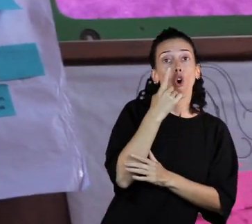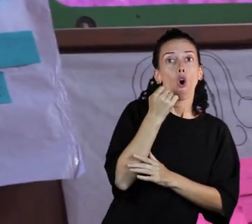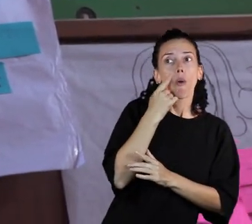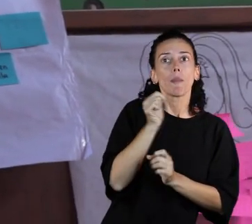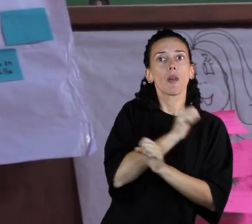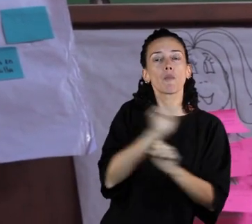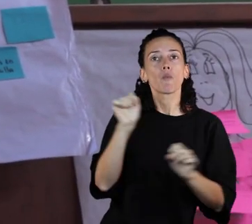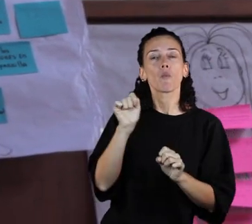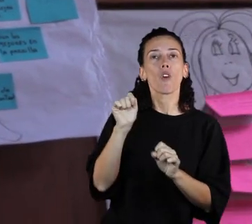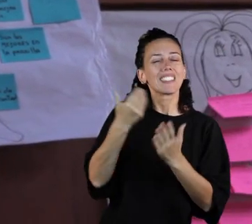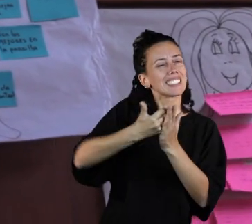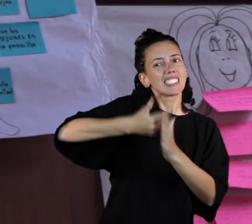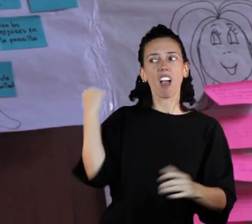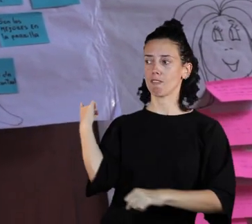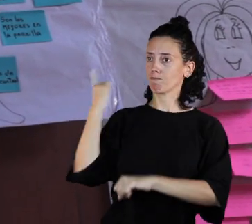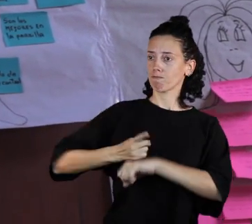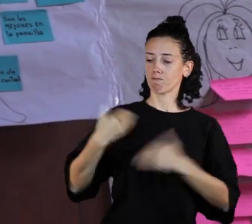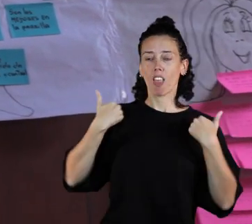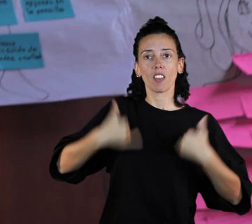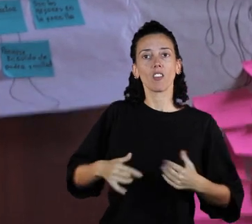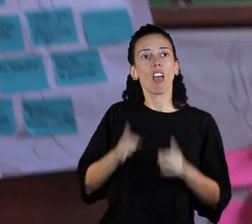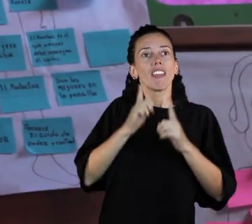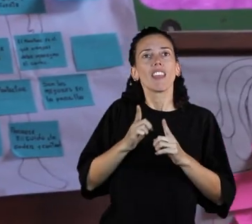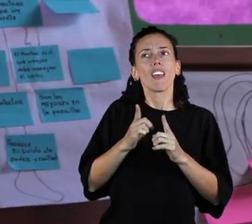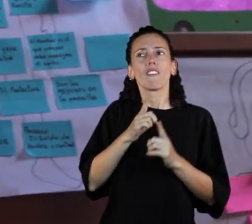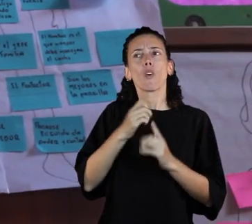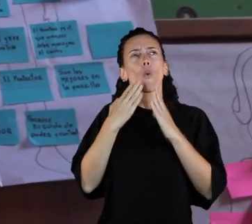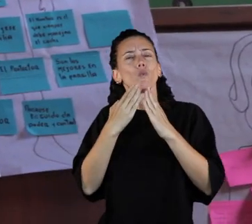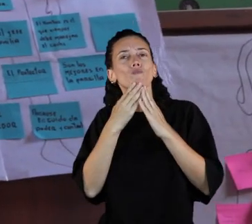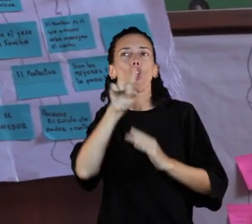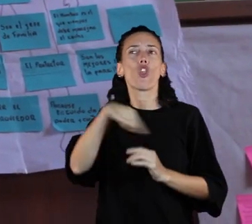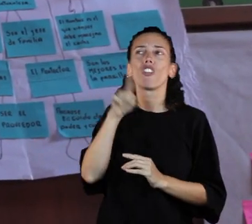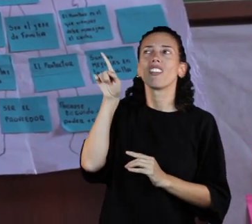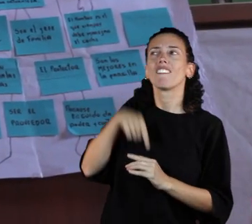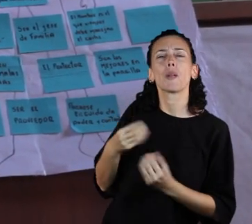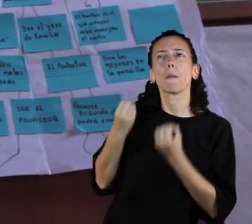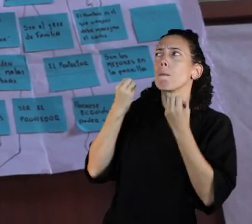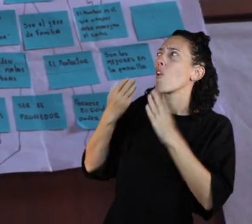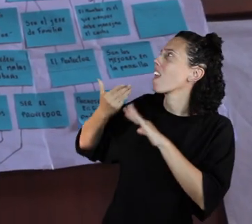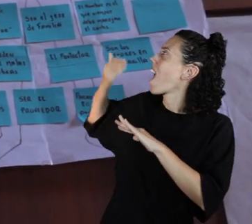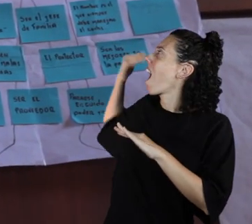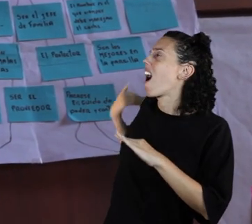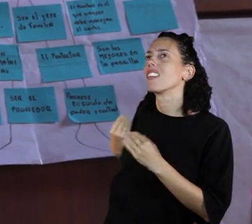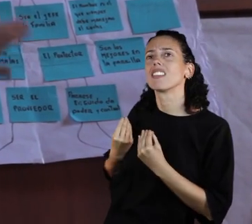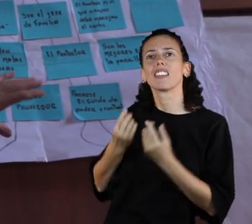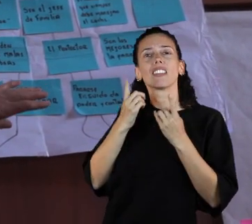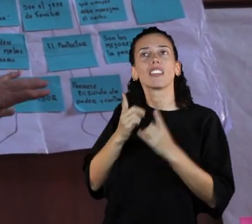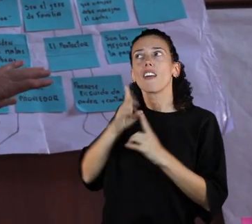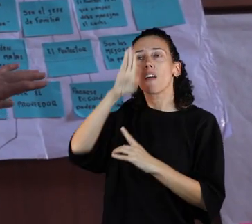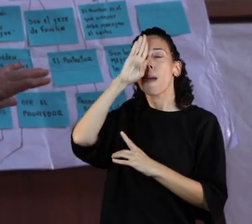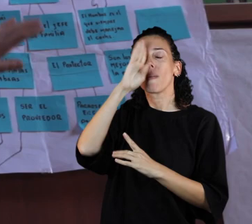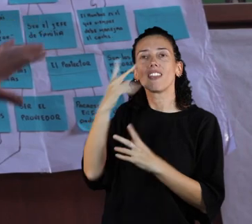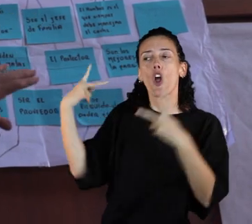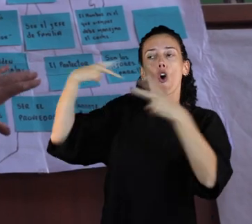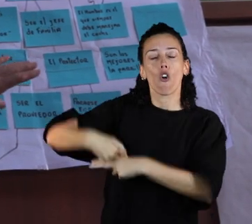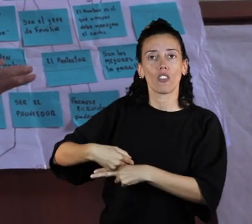para que salgan de esa postura, ¿no?, de dominante, tienen que cuestionar todo eso.